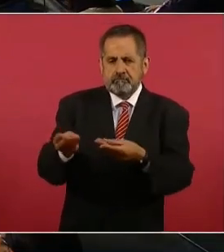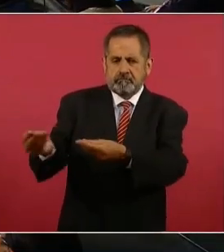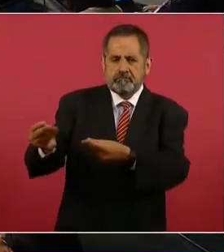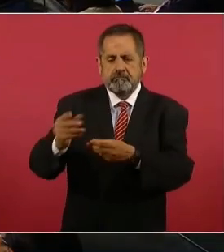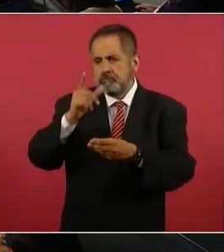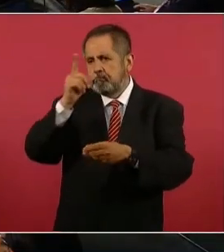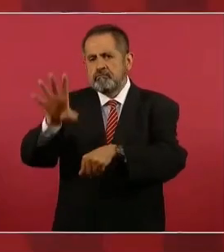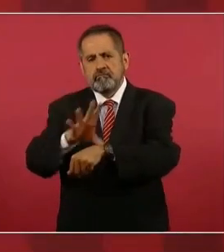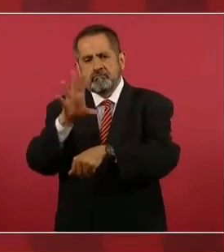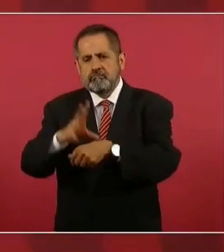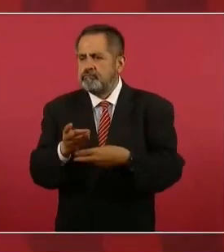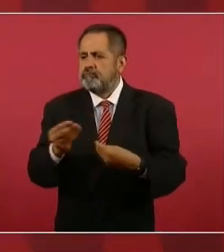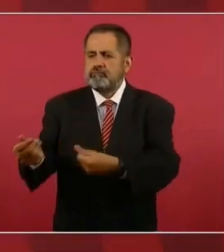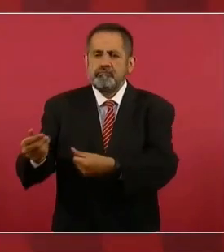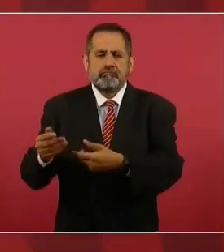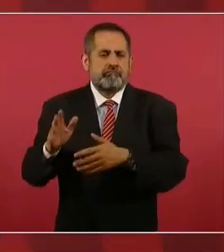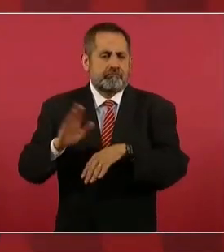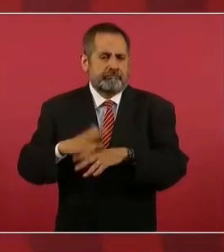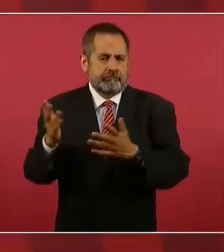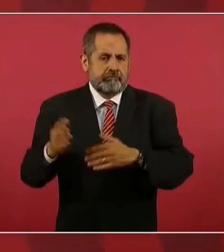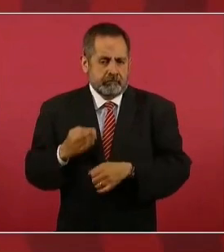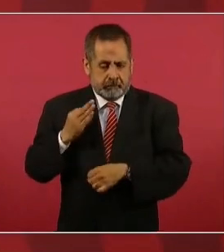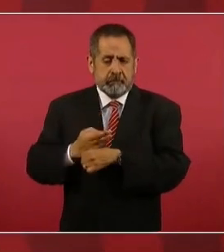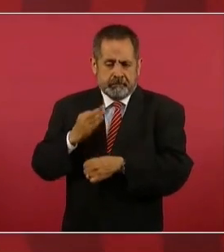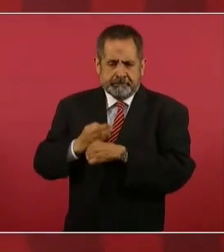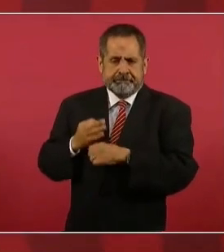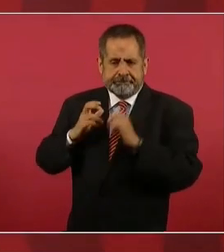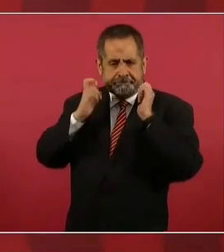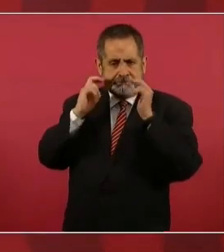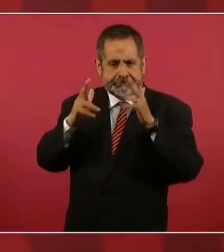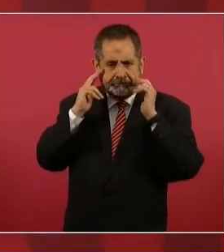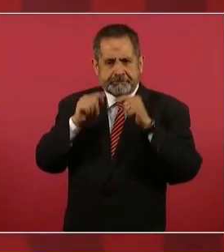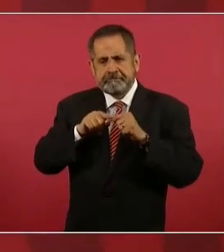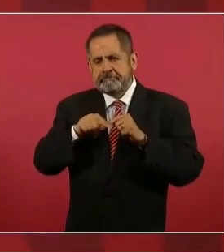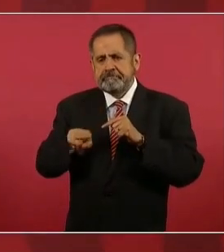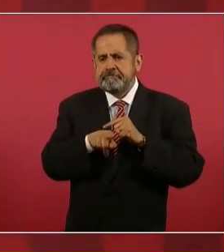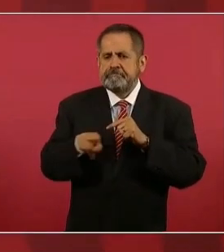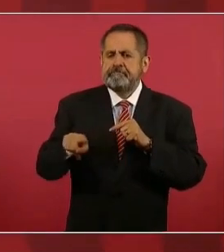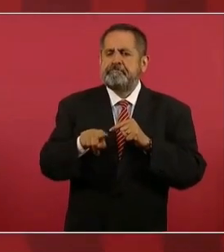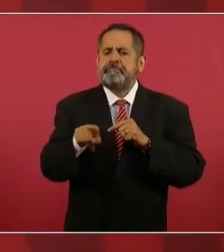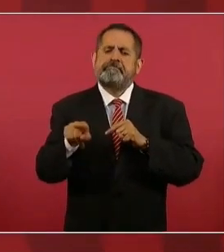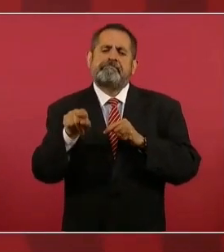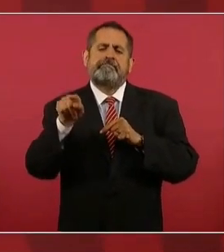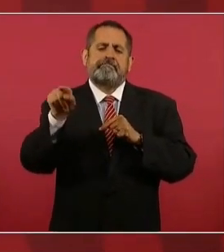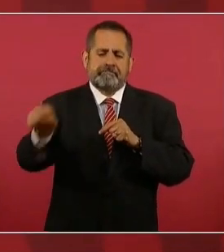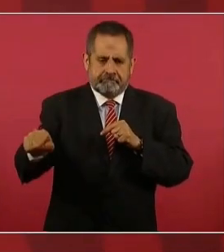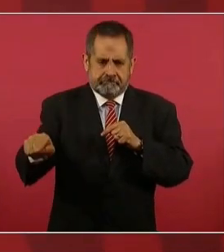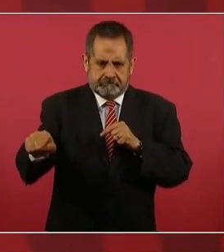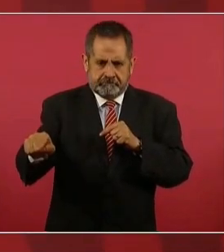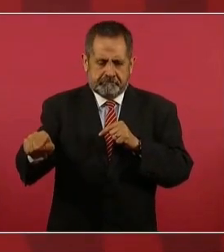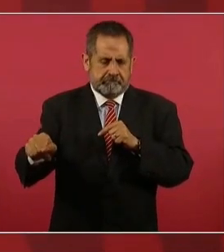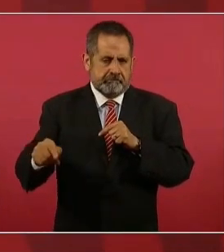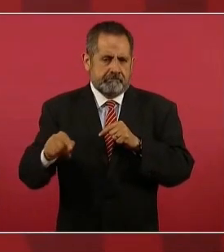Claro que hoy se llega por estas líneas de transmisión que se tiene,